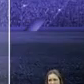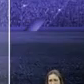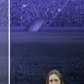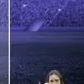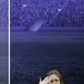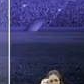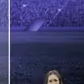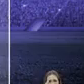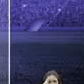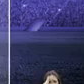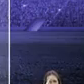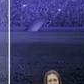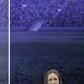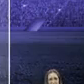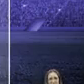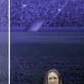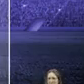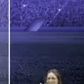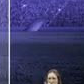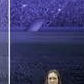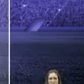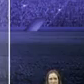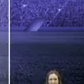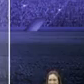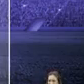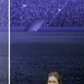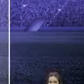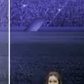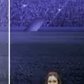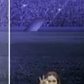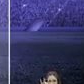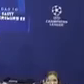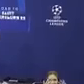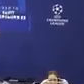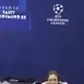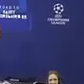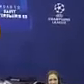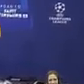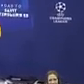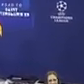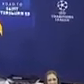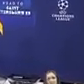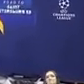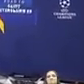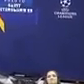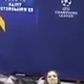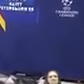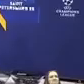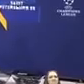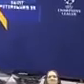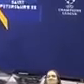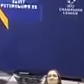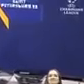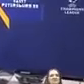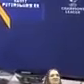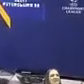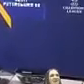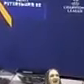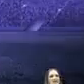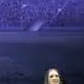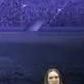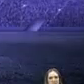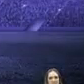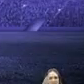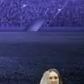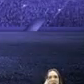explicaciones y una solución después de los errores cometidos en el sorteo de octavos de Champions League. La UEFA, minutos después, reconoció el error argumentando un